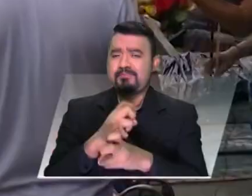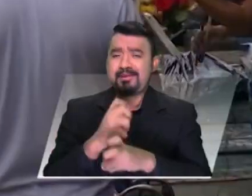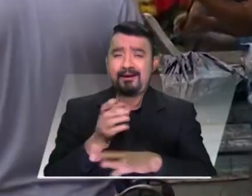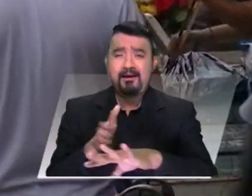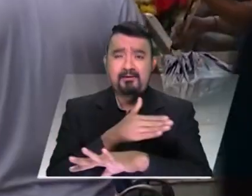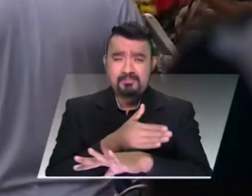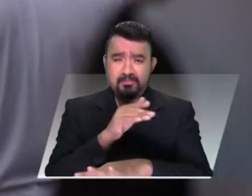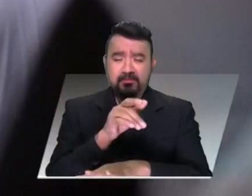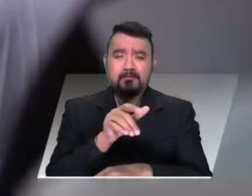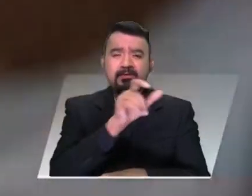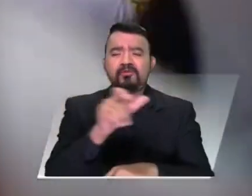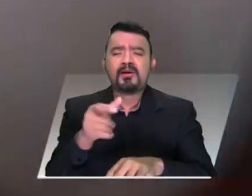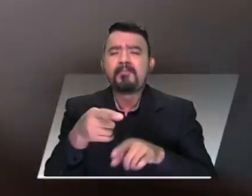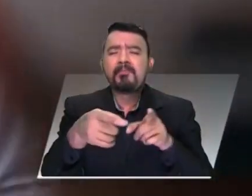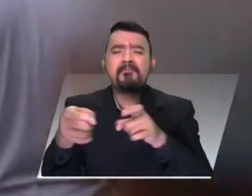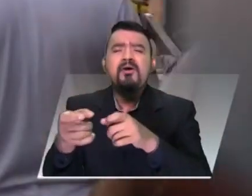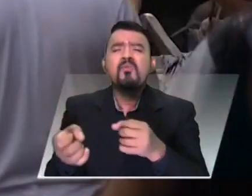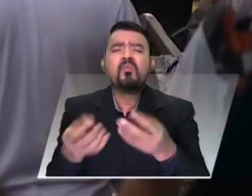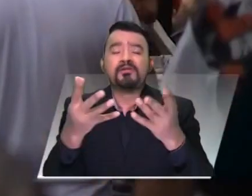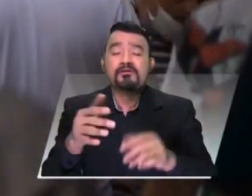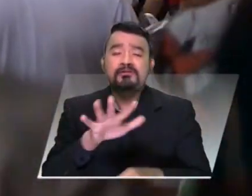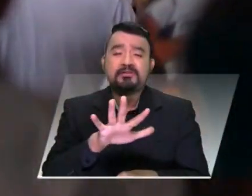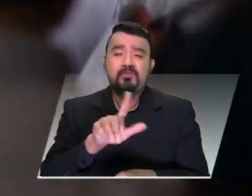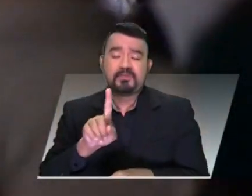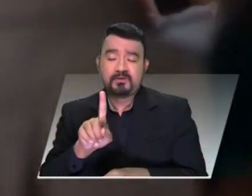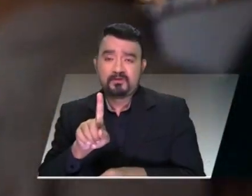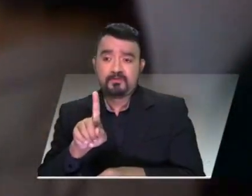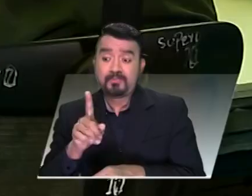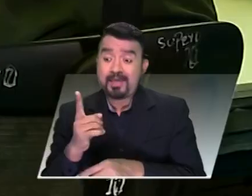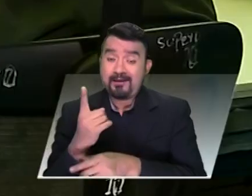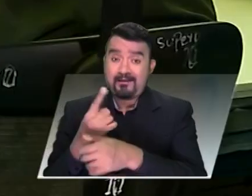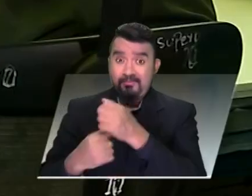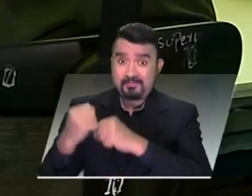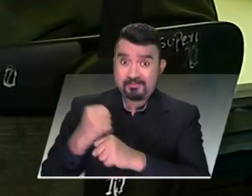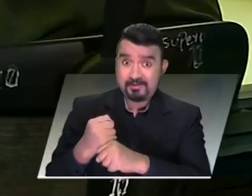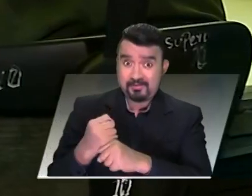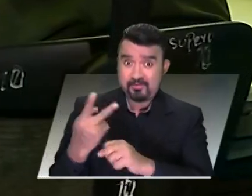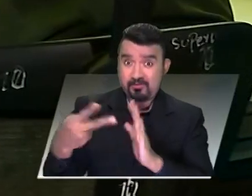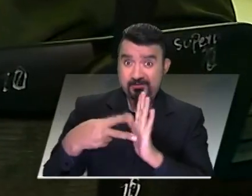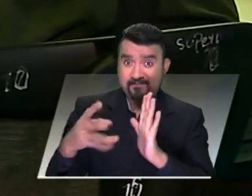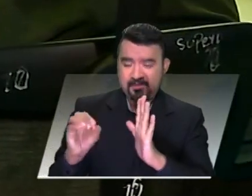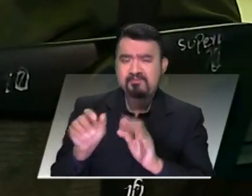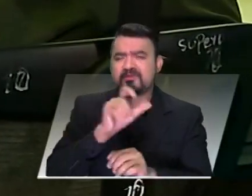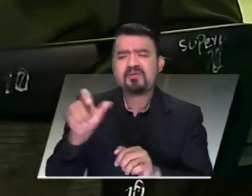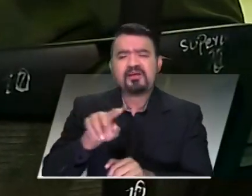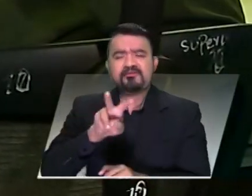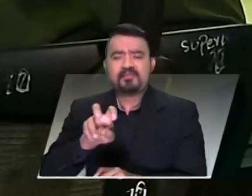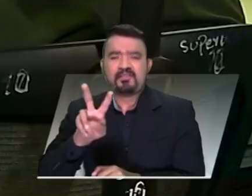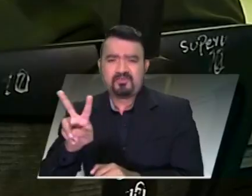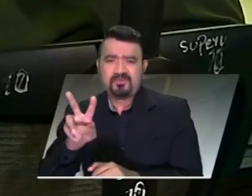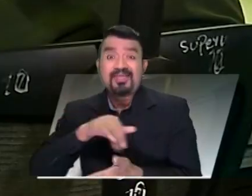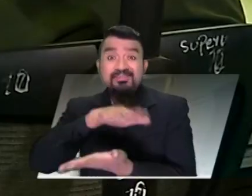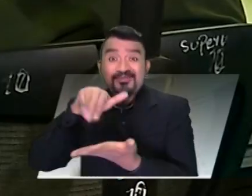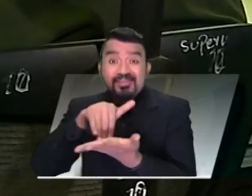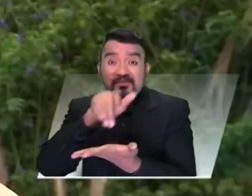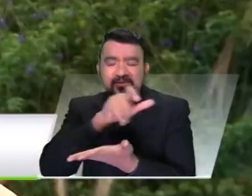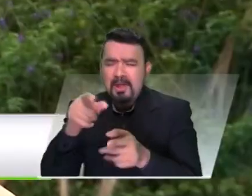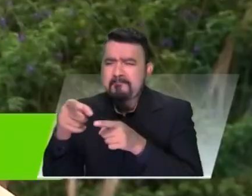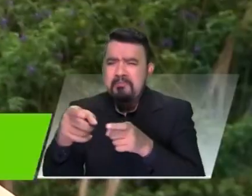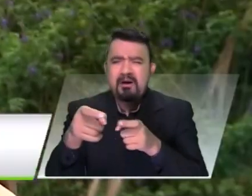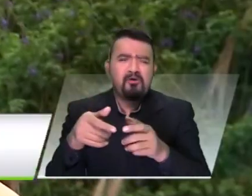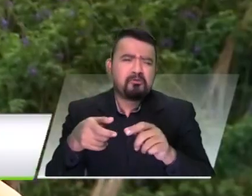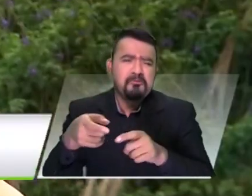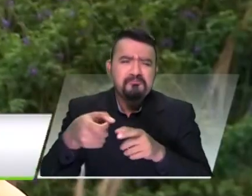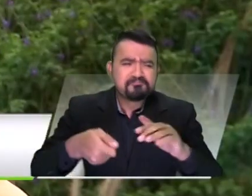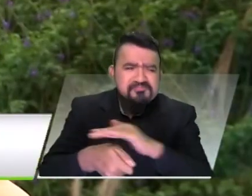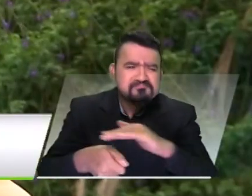registraron 51 homicidios. En el 2020, 72 personas fallecieron de forma violenta en la Comuna 10. Son corredores completos